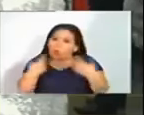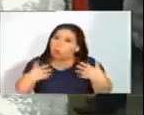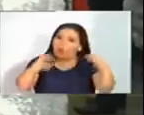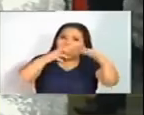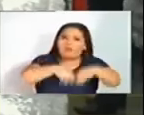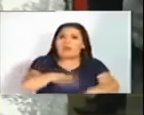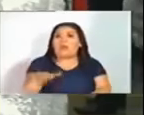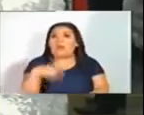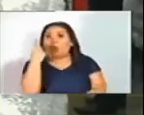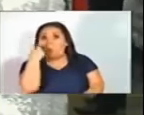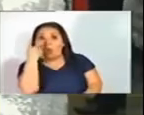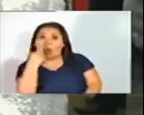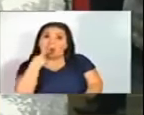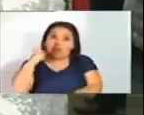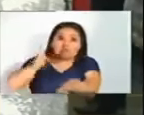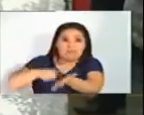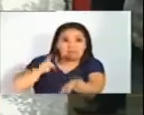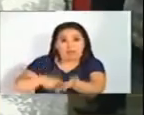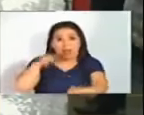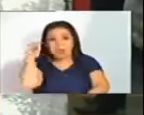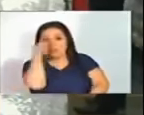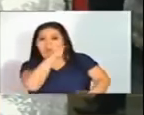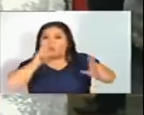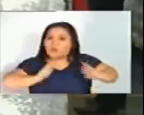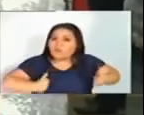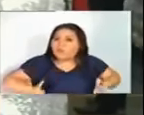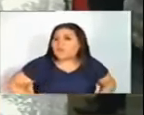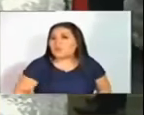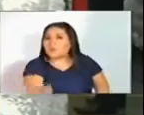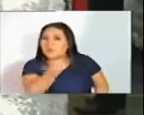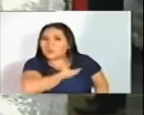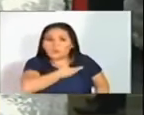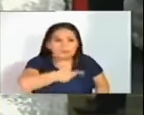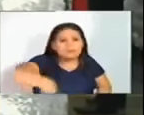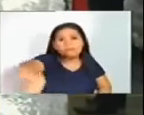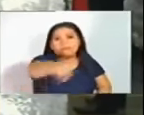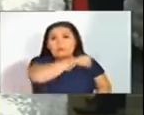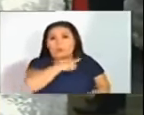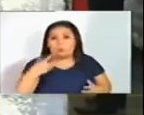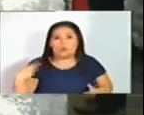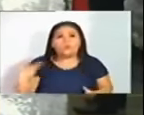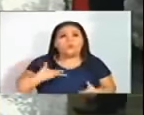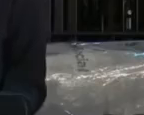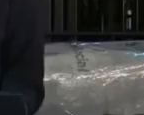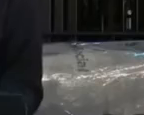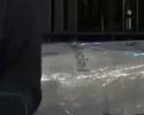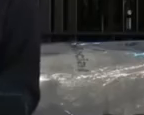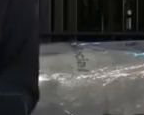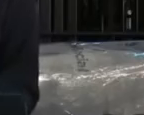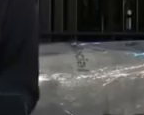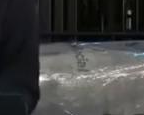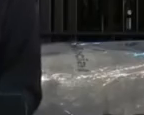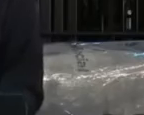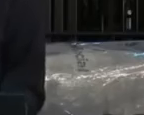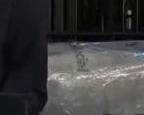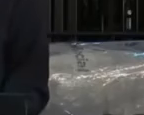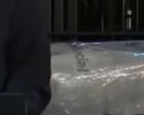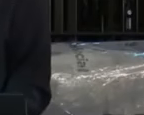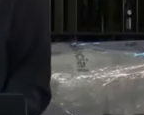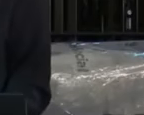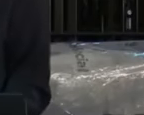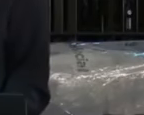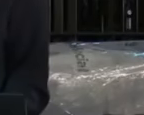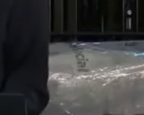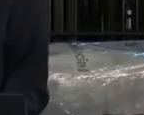después poner el dedo acusador de que fue el gobierno el culpable de la mortandad de los salvadoreños. Pues nosotros no lo vamos a permitir. Somos el único país del mundo que no